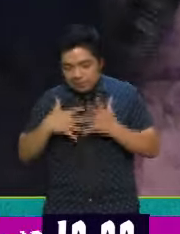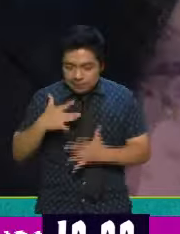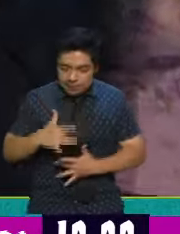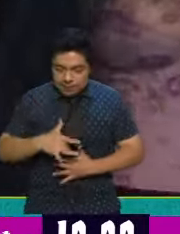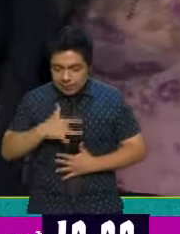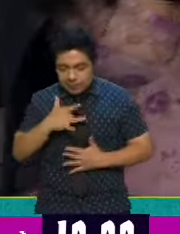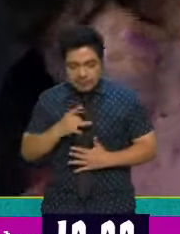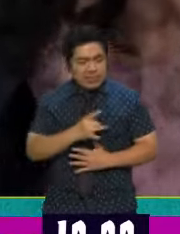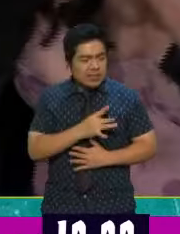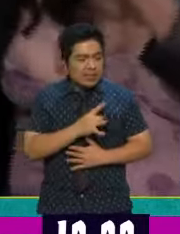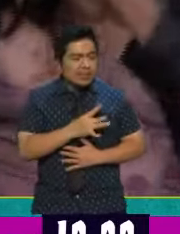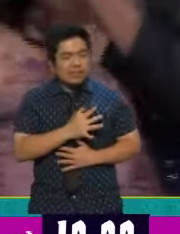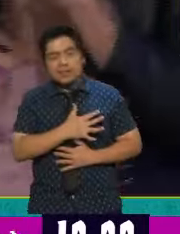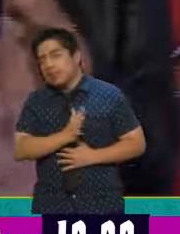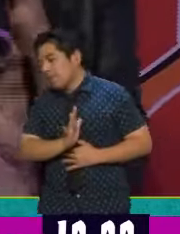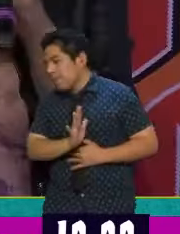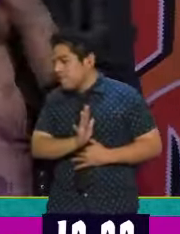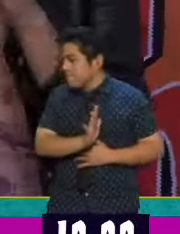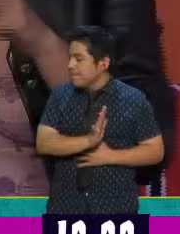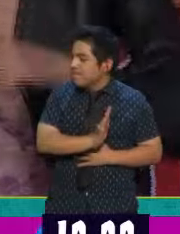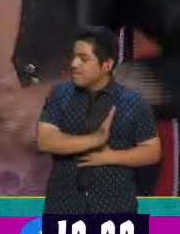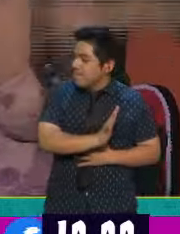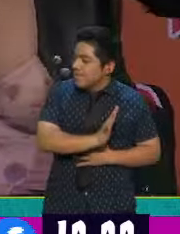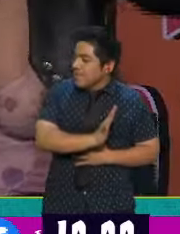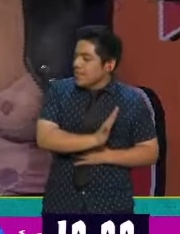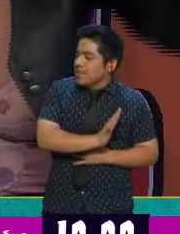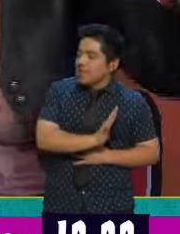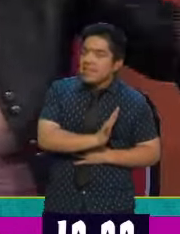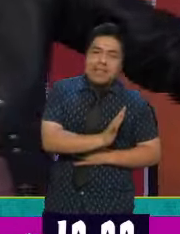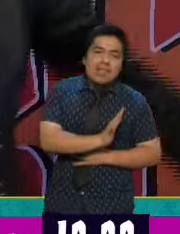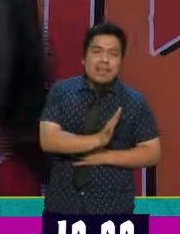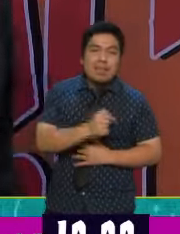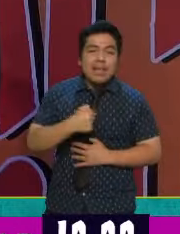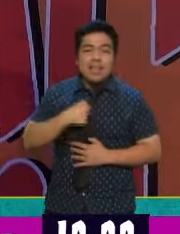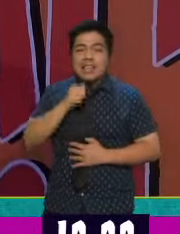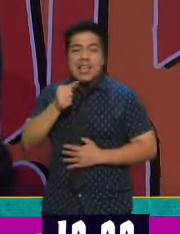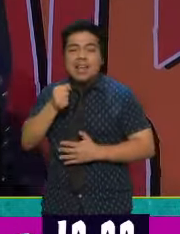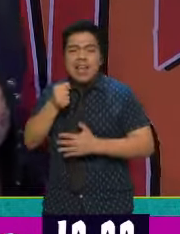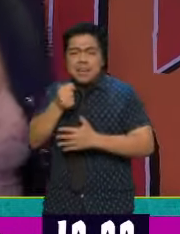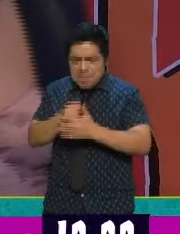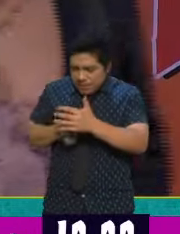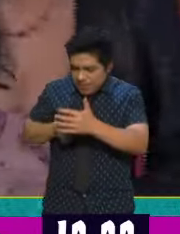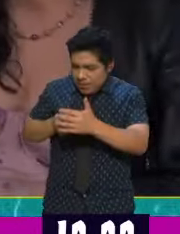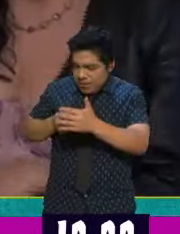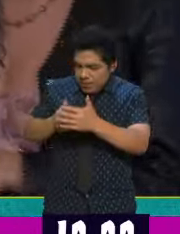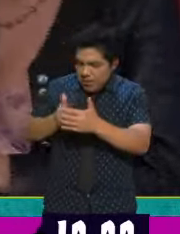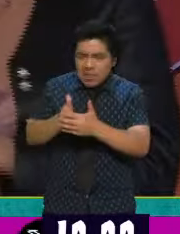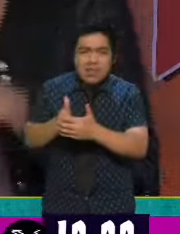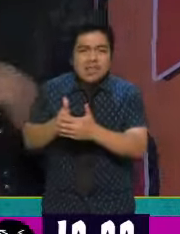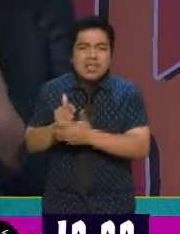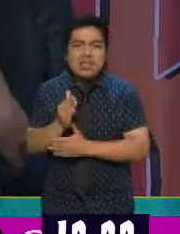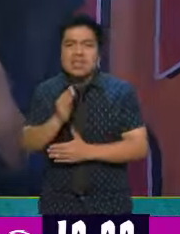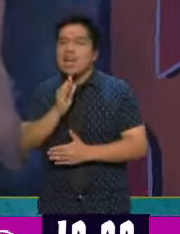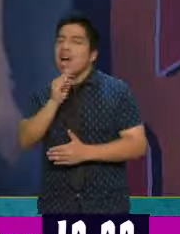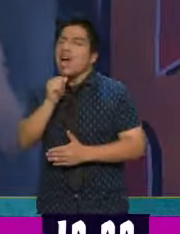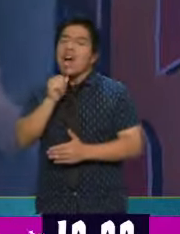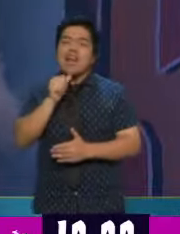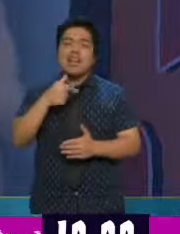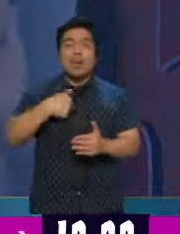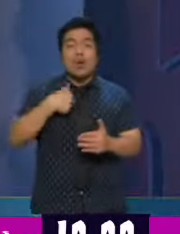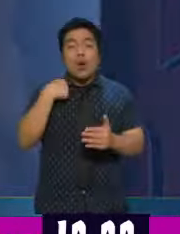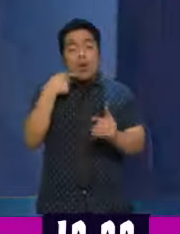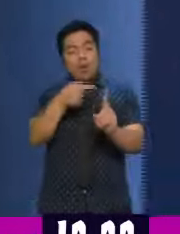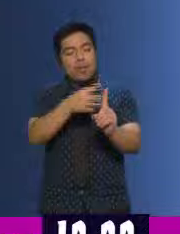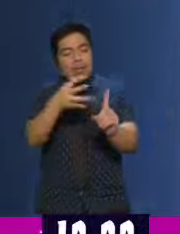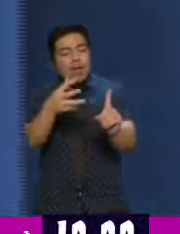haciendo frente a mis miedos. A mí ya nada me detiene, lo que yo